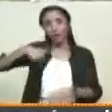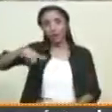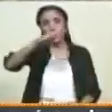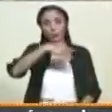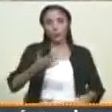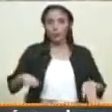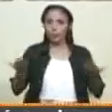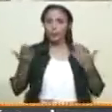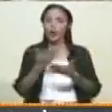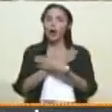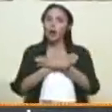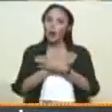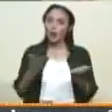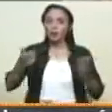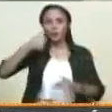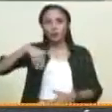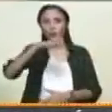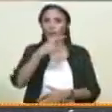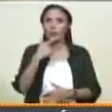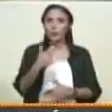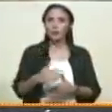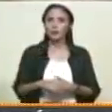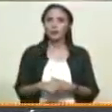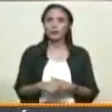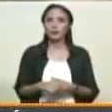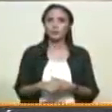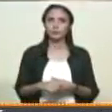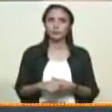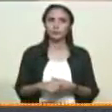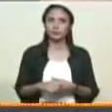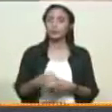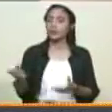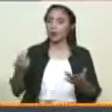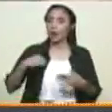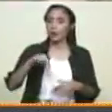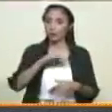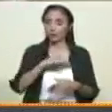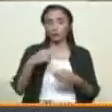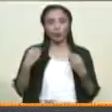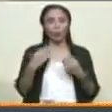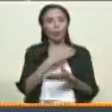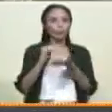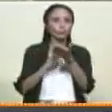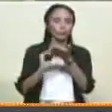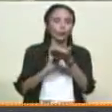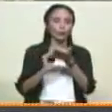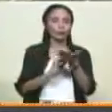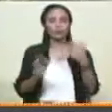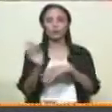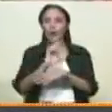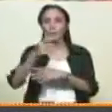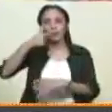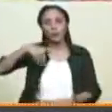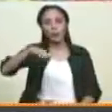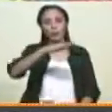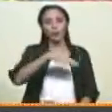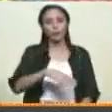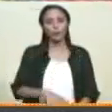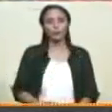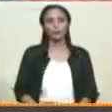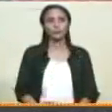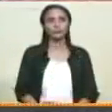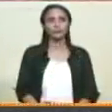Pongámonos a la orden del pueblo y que nos diga lo que nos quiera decir y nosotros buscaremos la respuesta que tengamos que darle al pueblo.